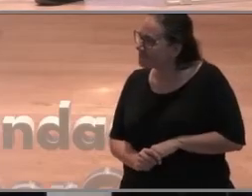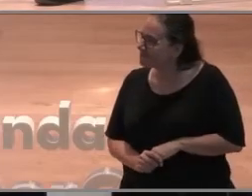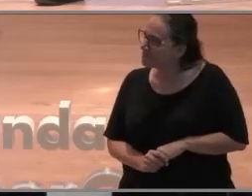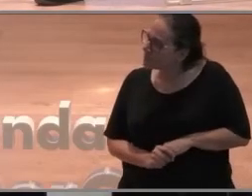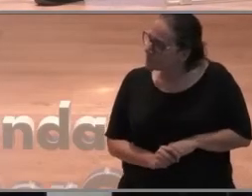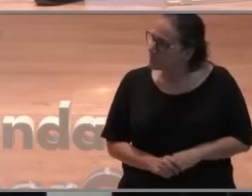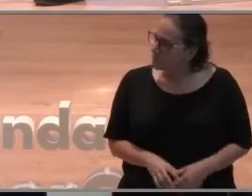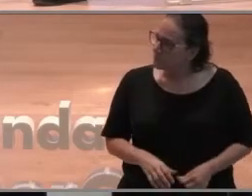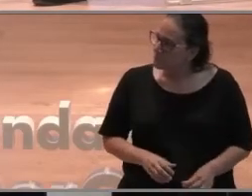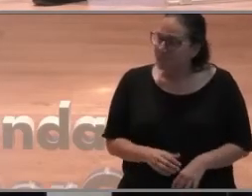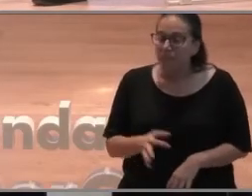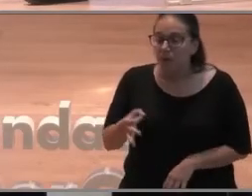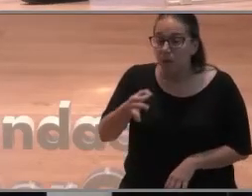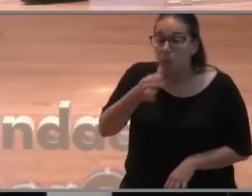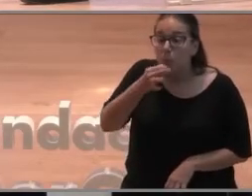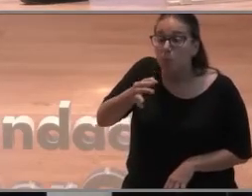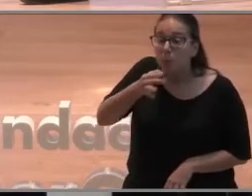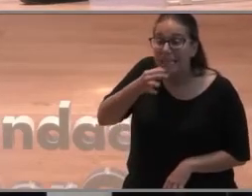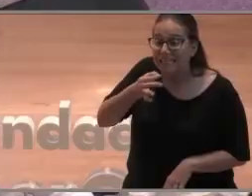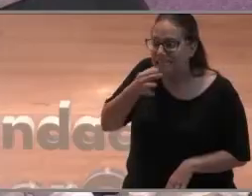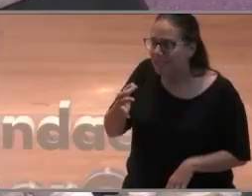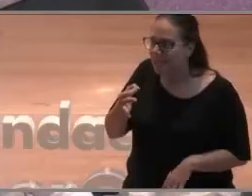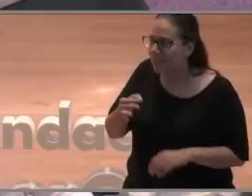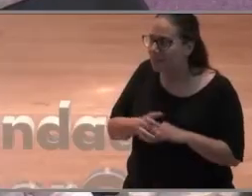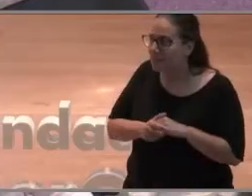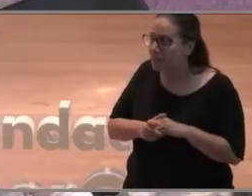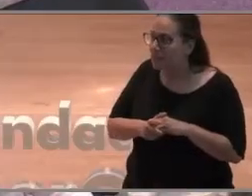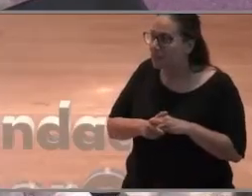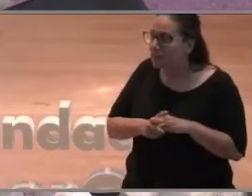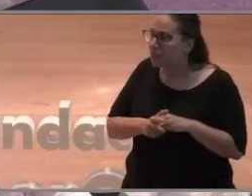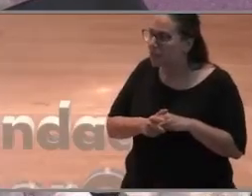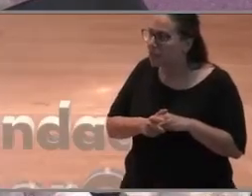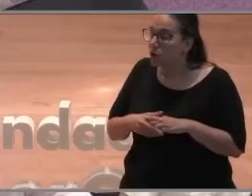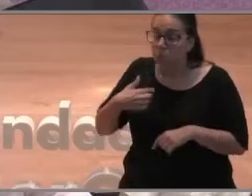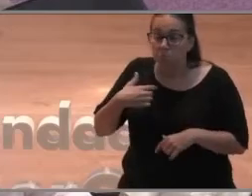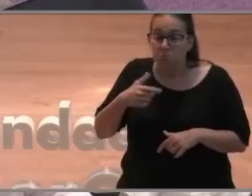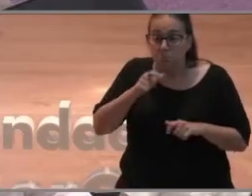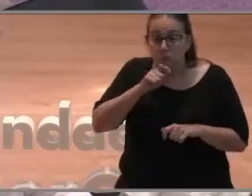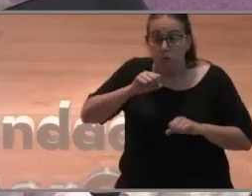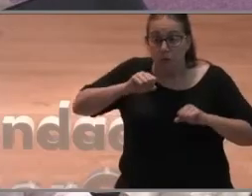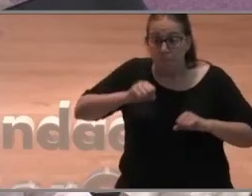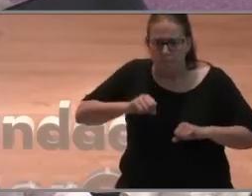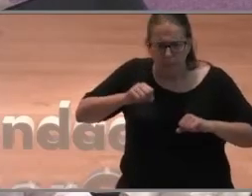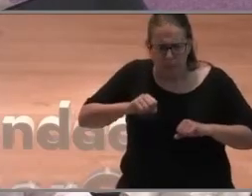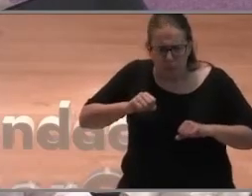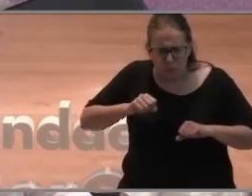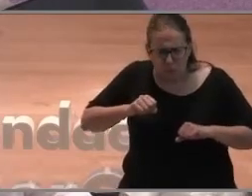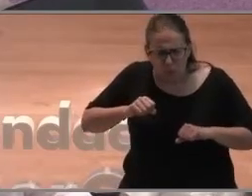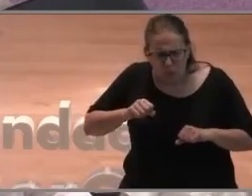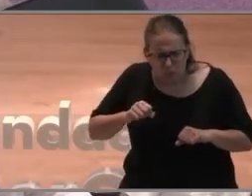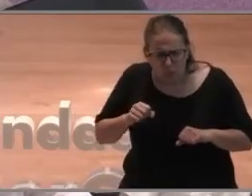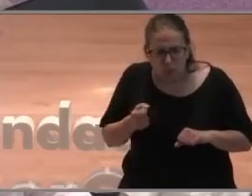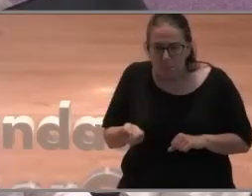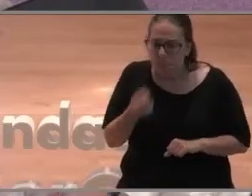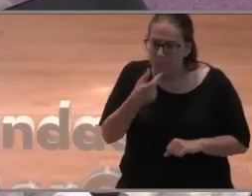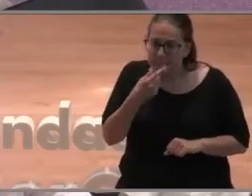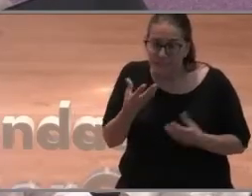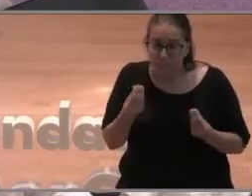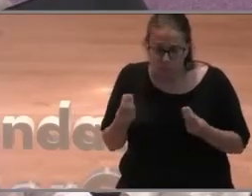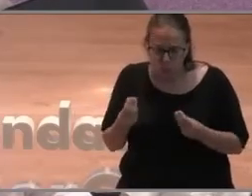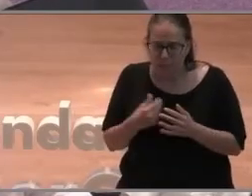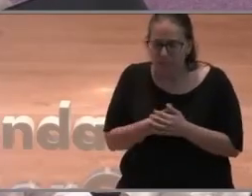Gracias. Buenas tardes. Soy una persona mayor que toma muchas medicinas y tiene muchas